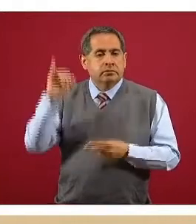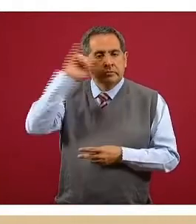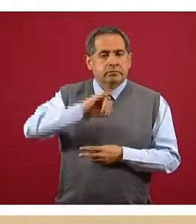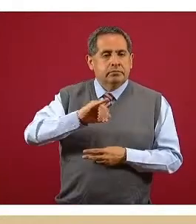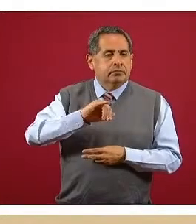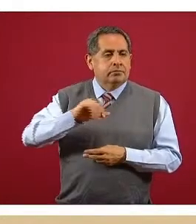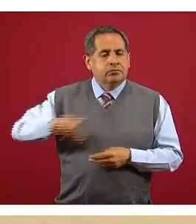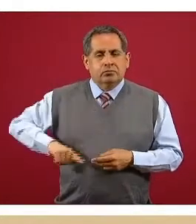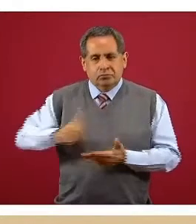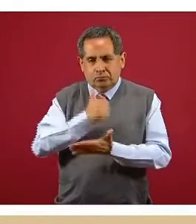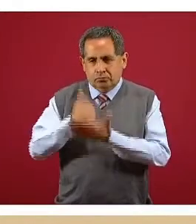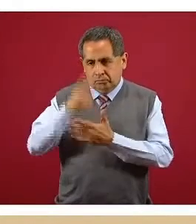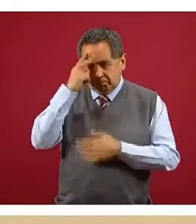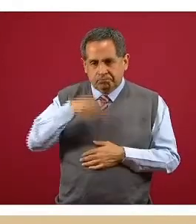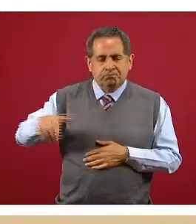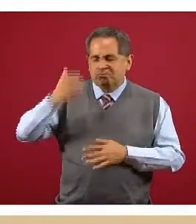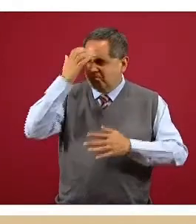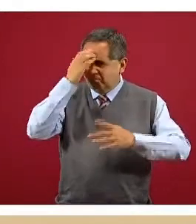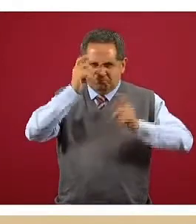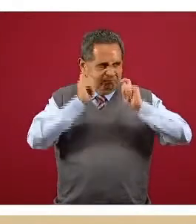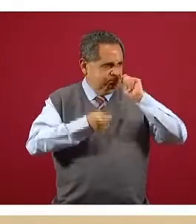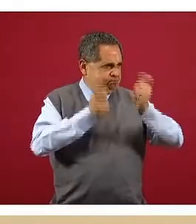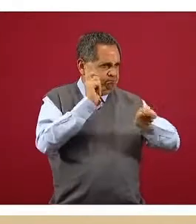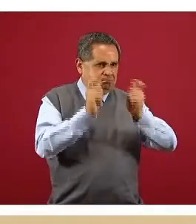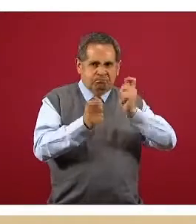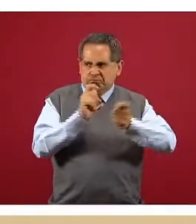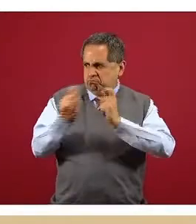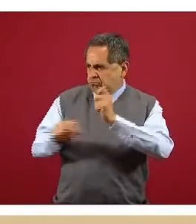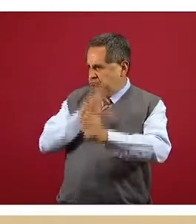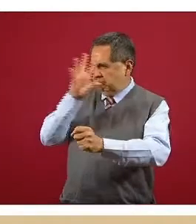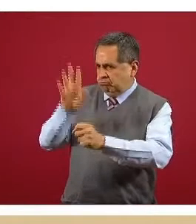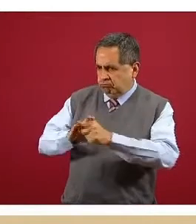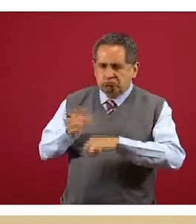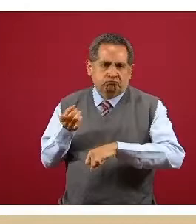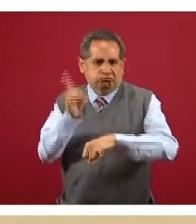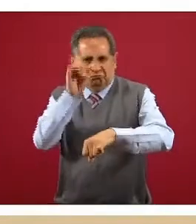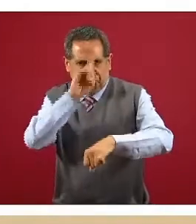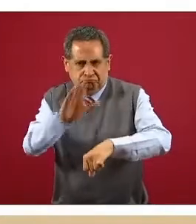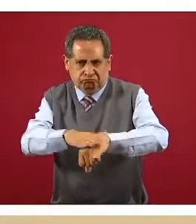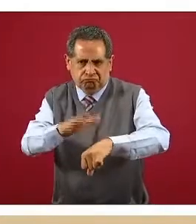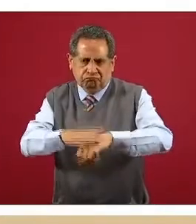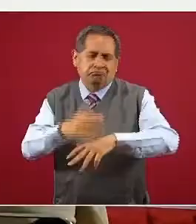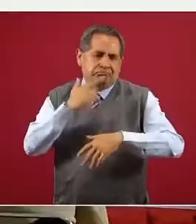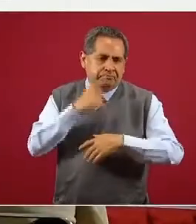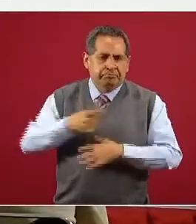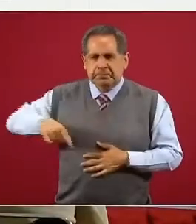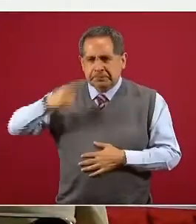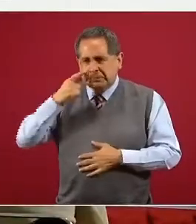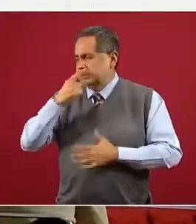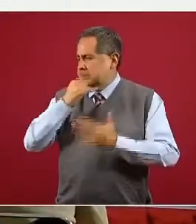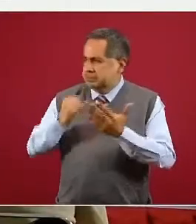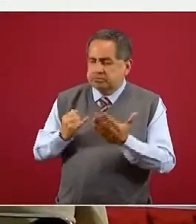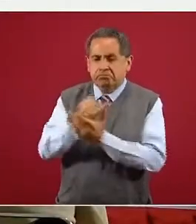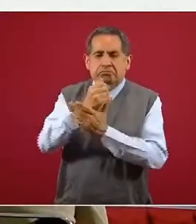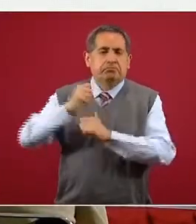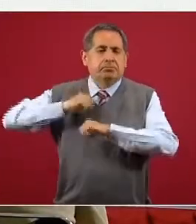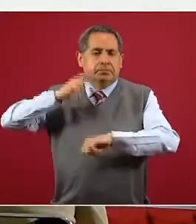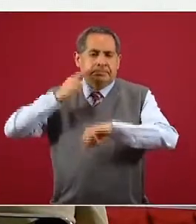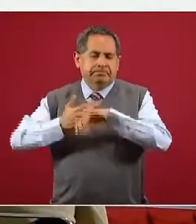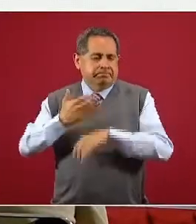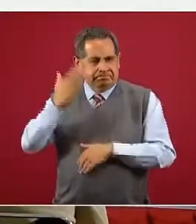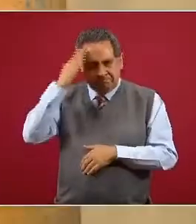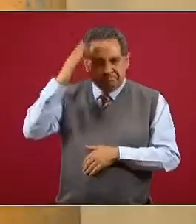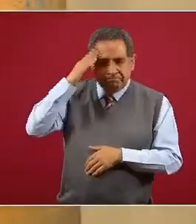son quienes conocen mejor el territorio en cada uno de sus estados. Son quienes toman las decisiones, son las autoridades